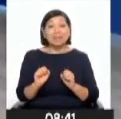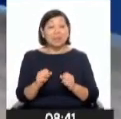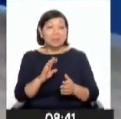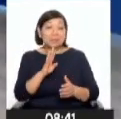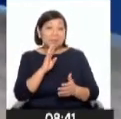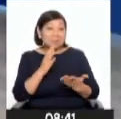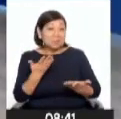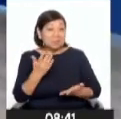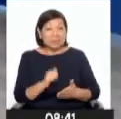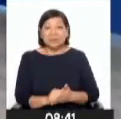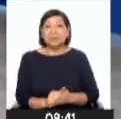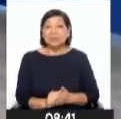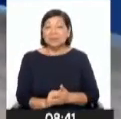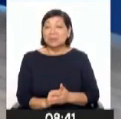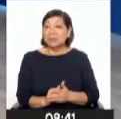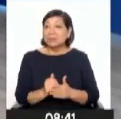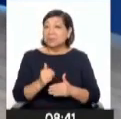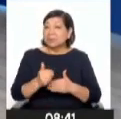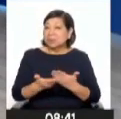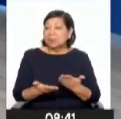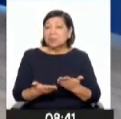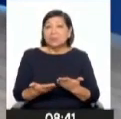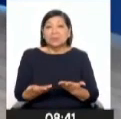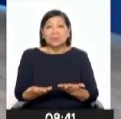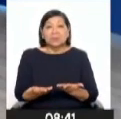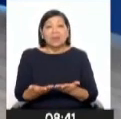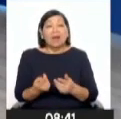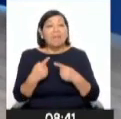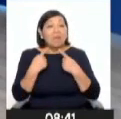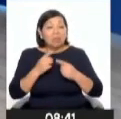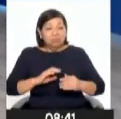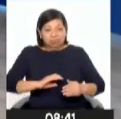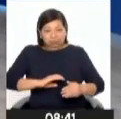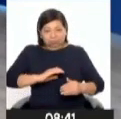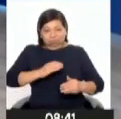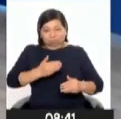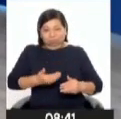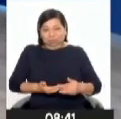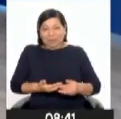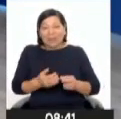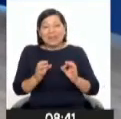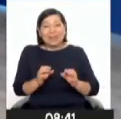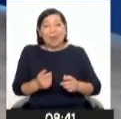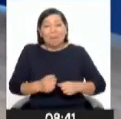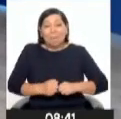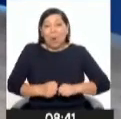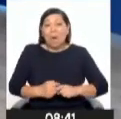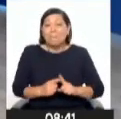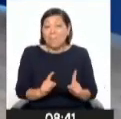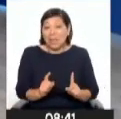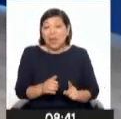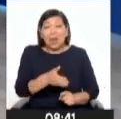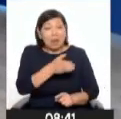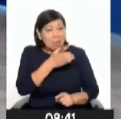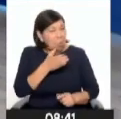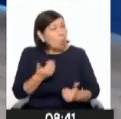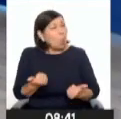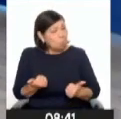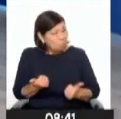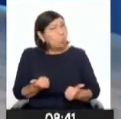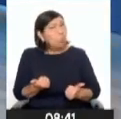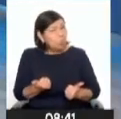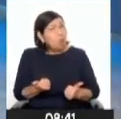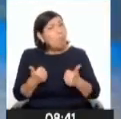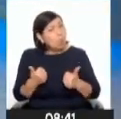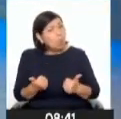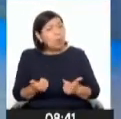estamos hablando de que obviamente se van a generar la famosa barriga chelera porque es un exceso de peso. Pero la cerveza es muy